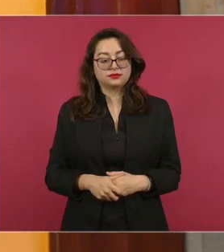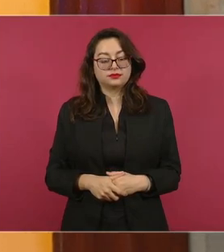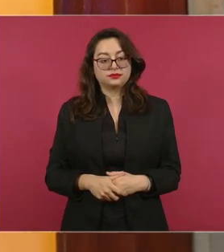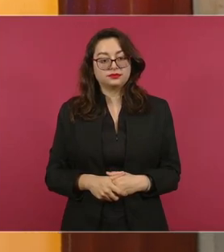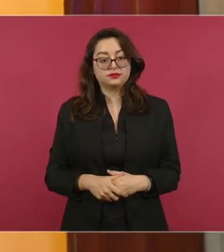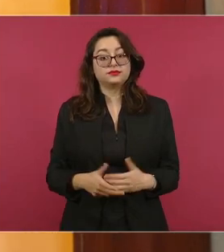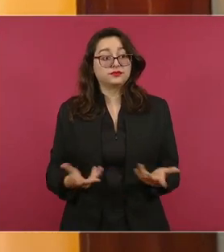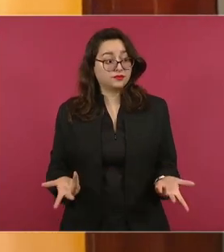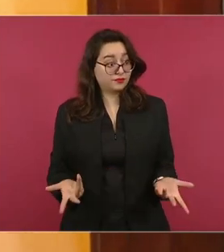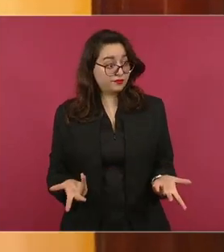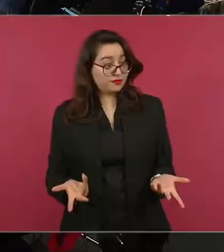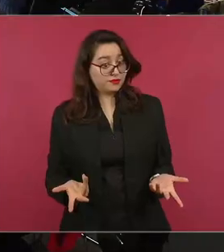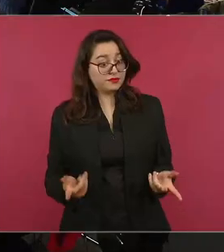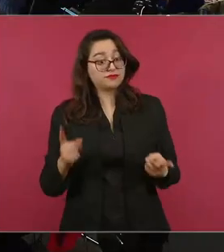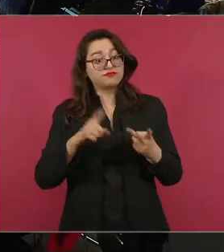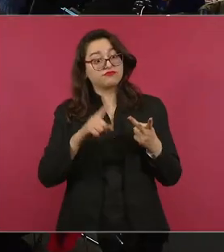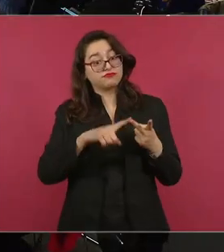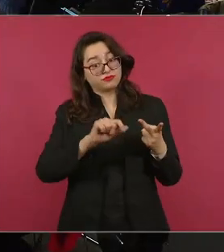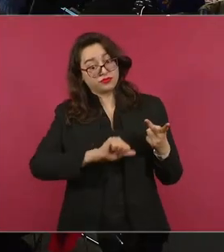A ver, el otro.